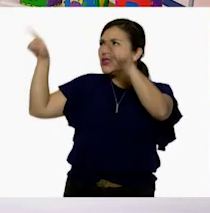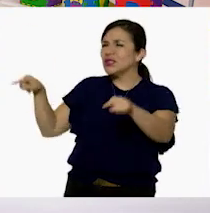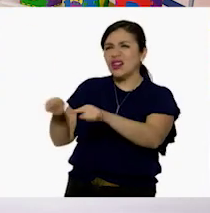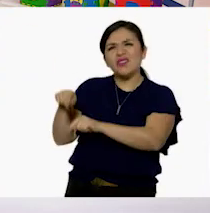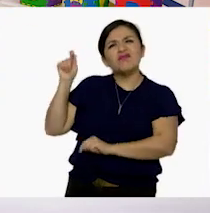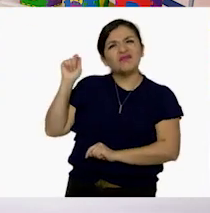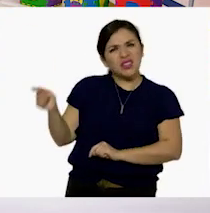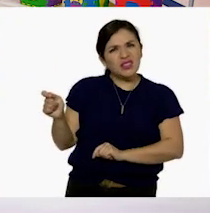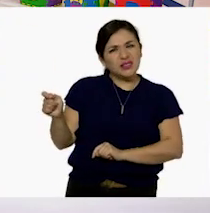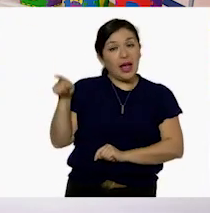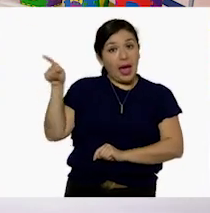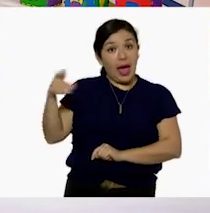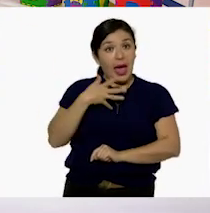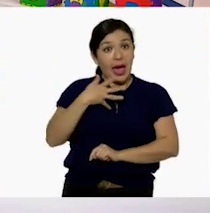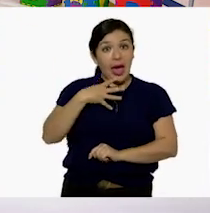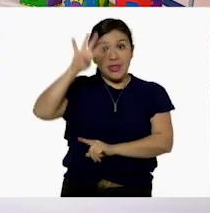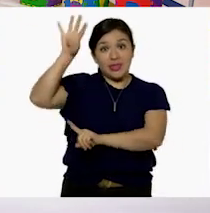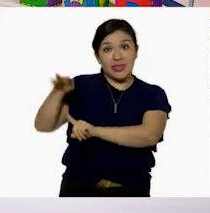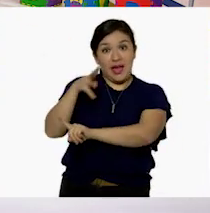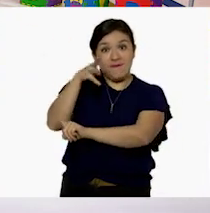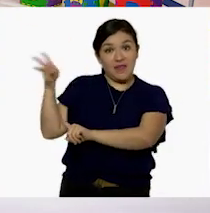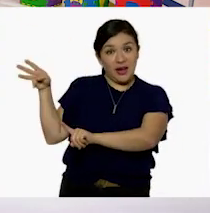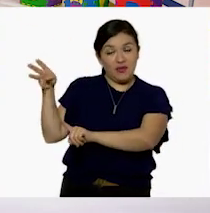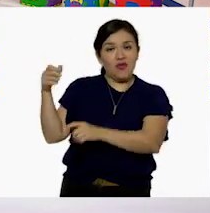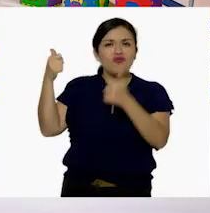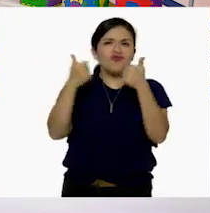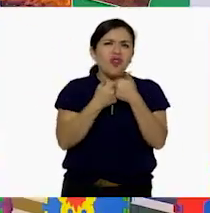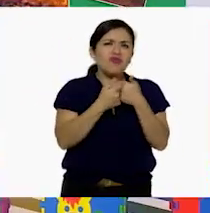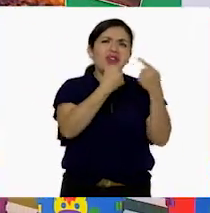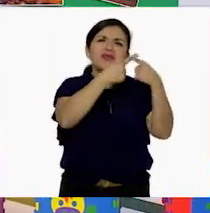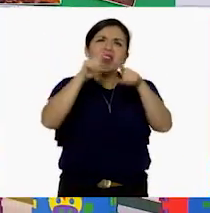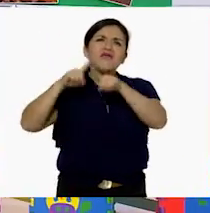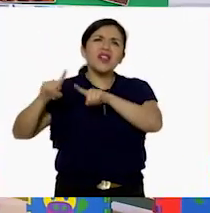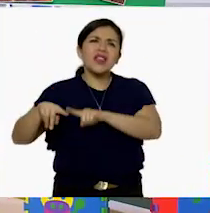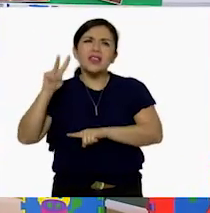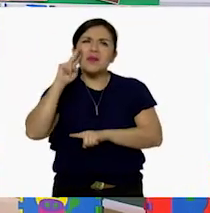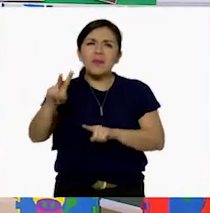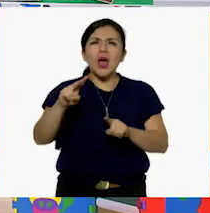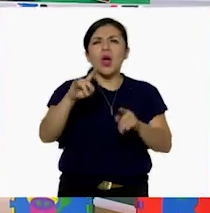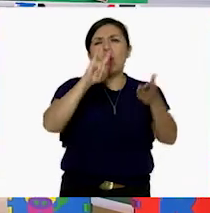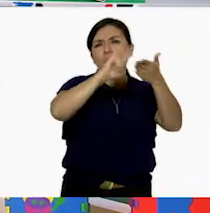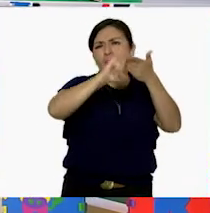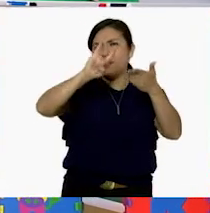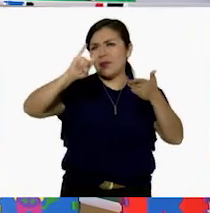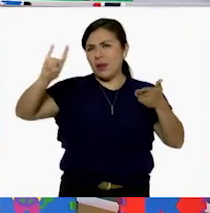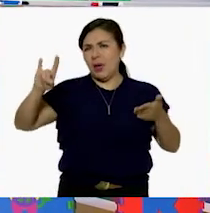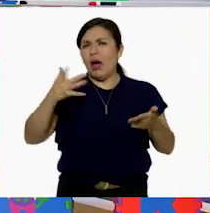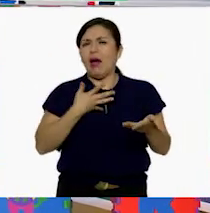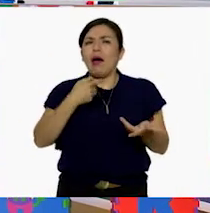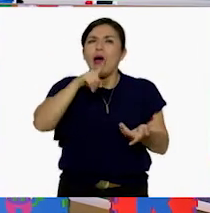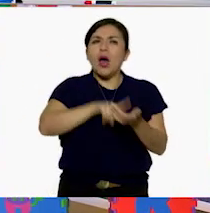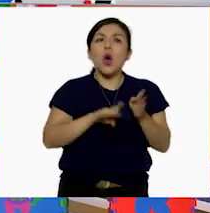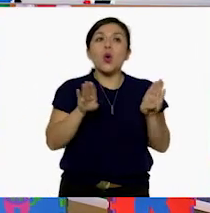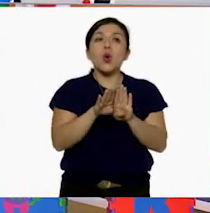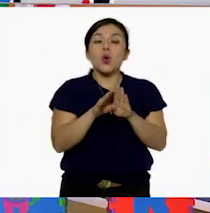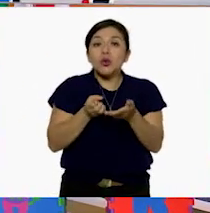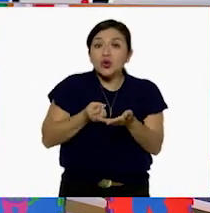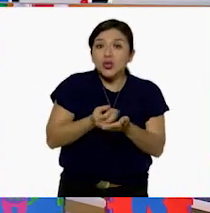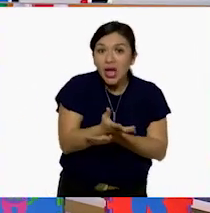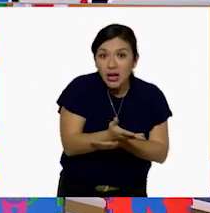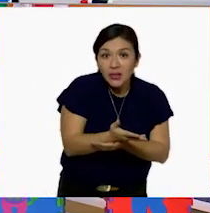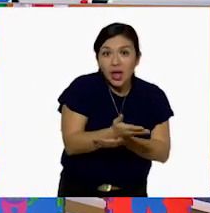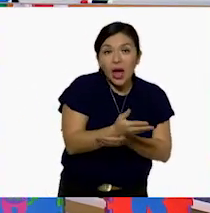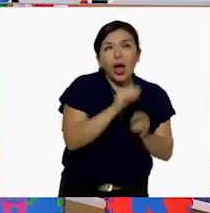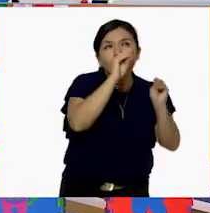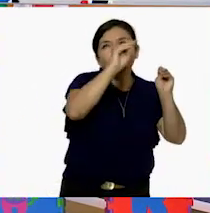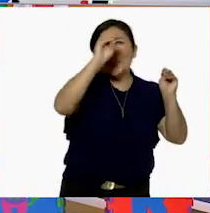En el pizarrón tenemos un tablero con diferentes casillas. Las casillas nos indican desde la salida hasta